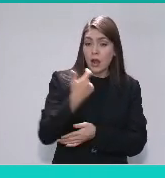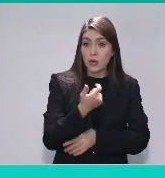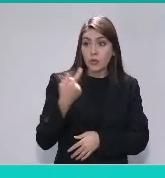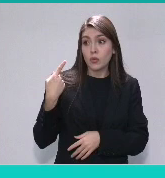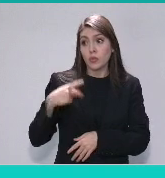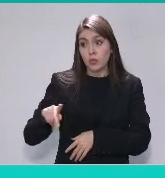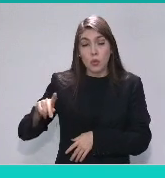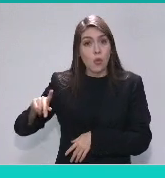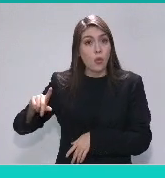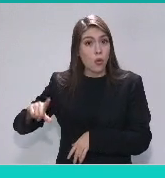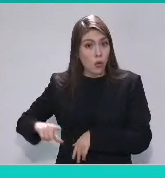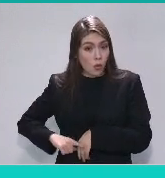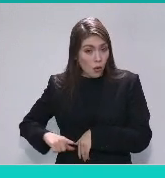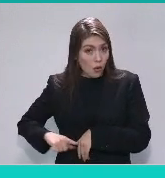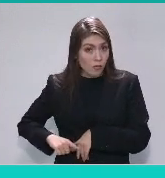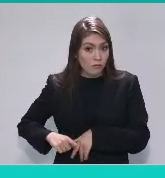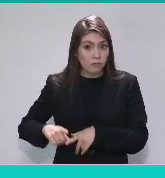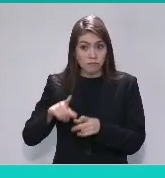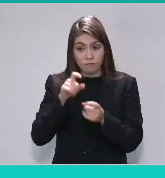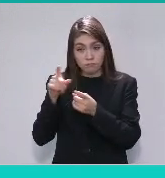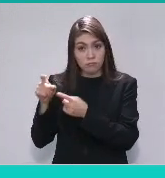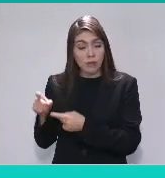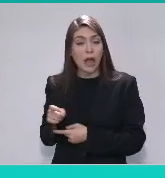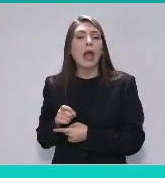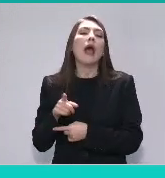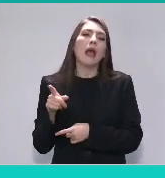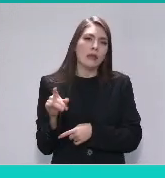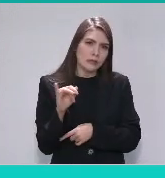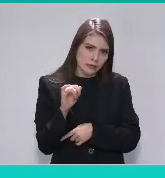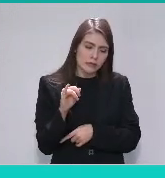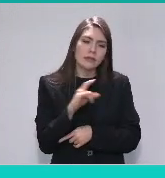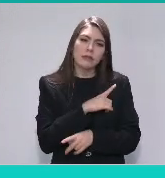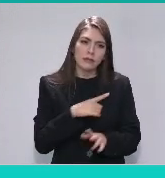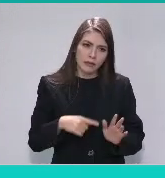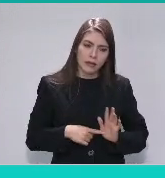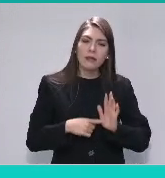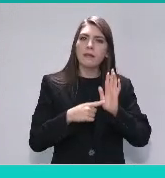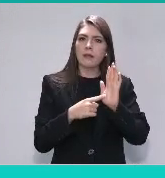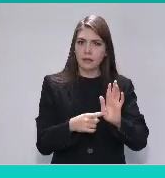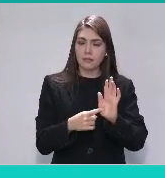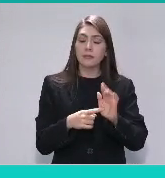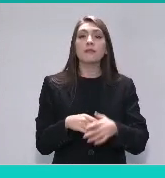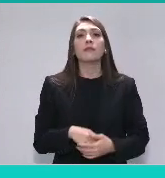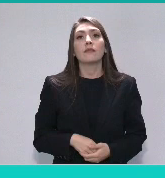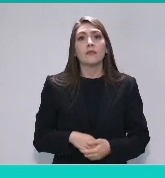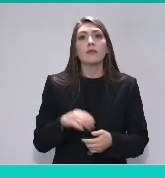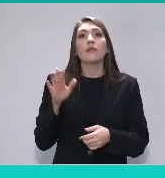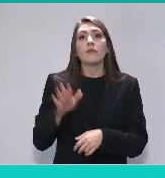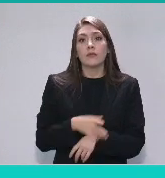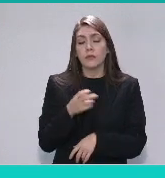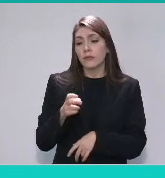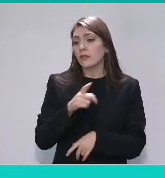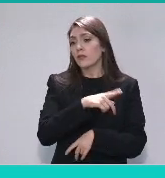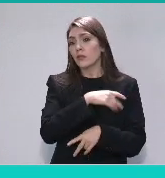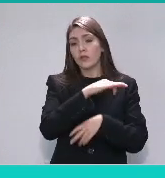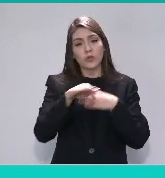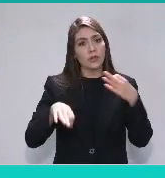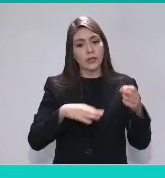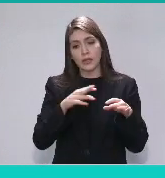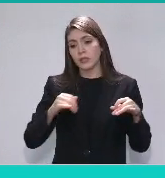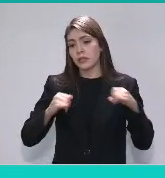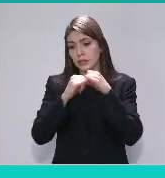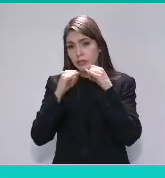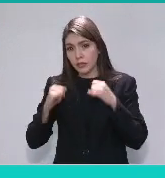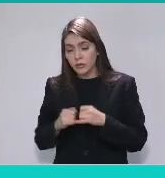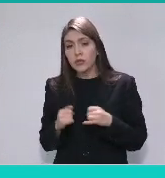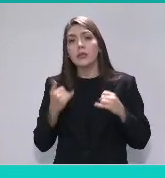instituto hace hincapié en que todas las instituciones del estado mexicano así como todas las personas servidoras